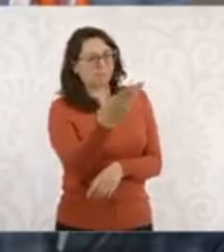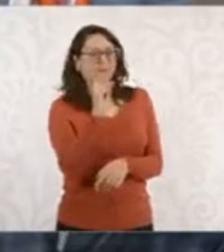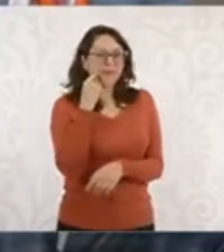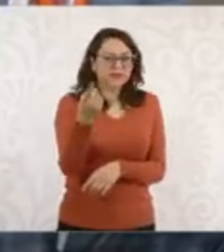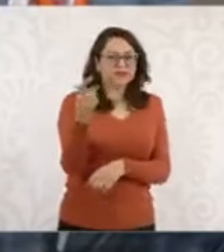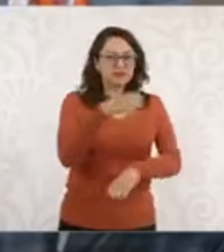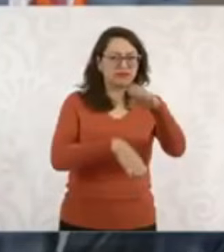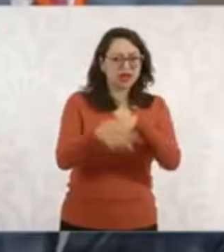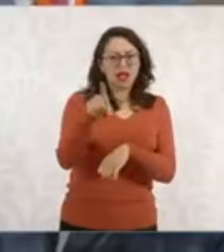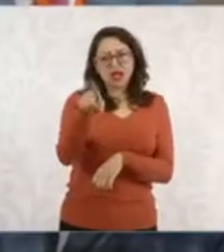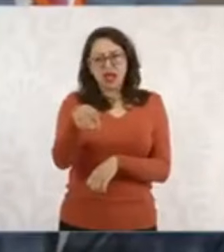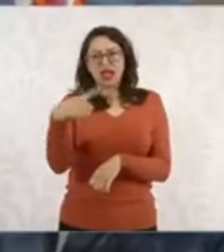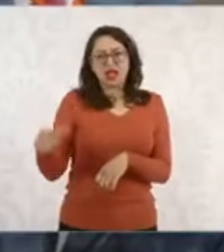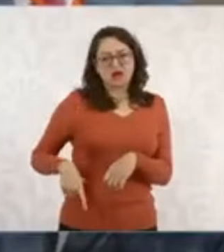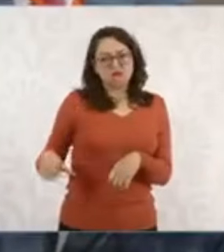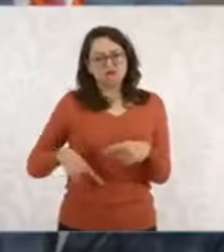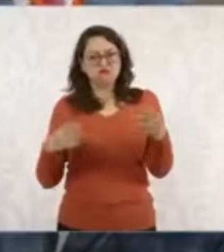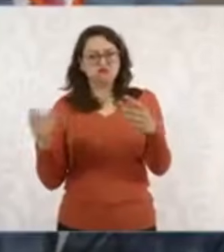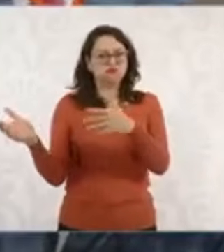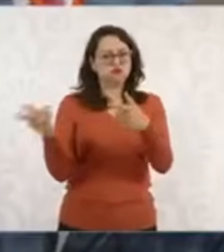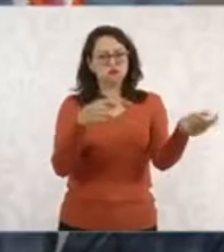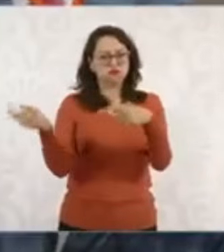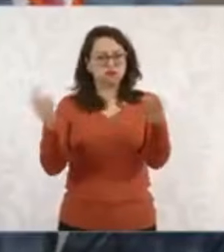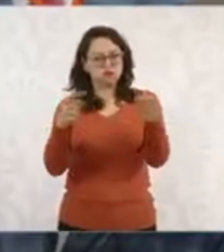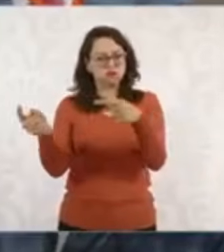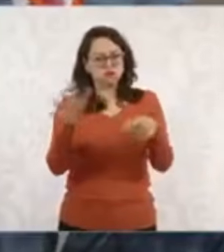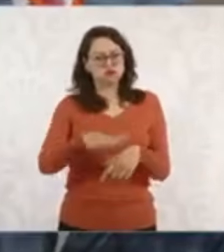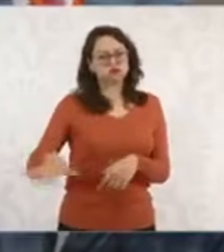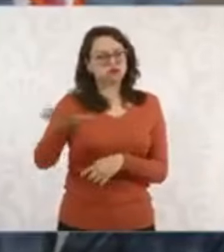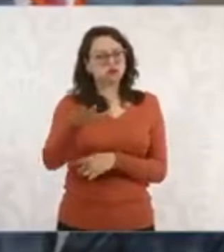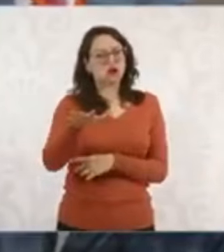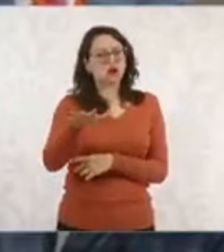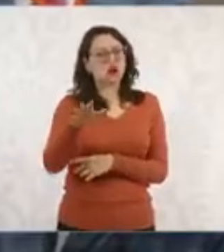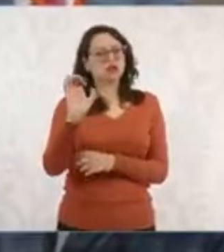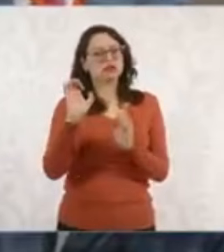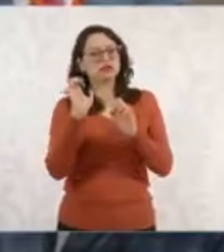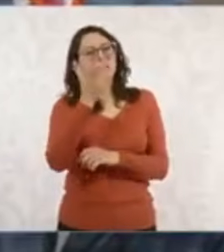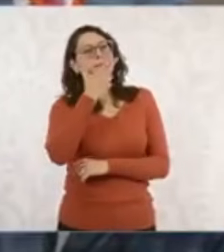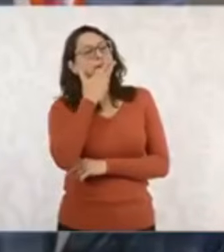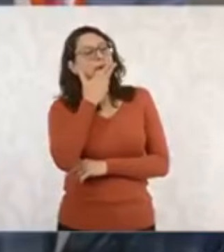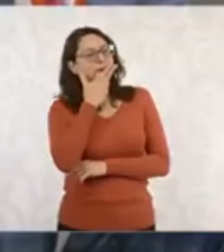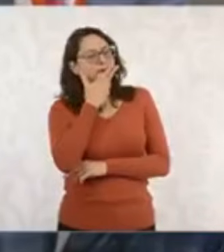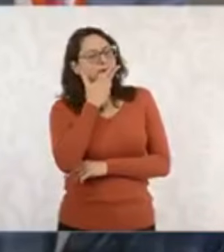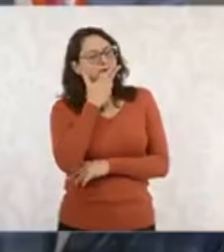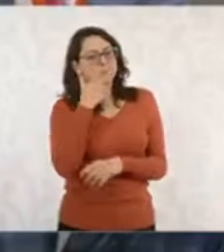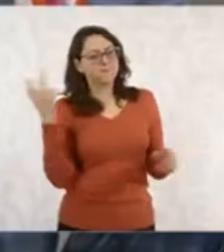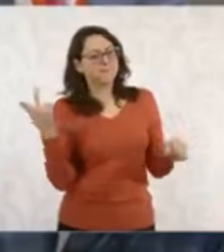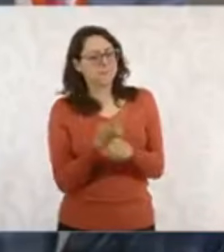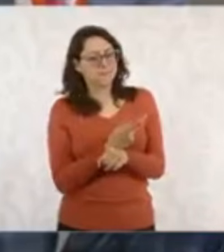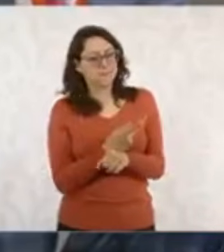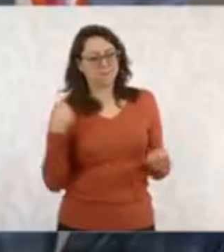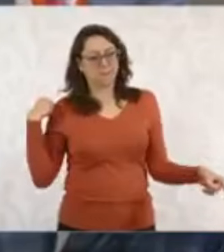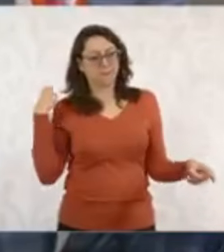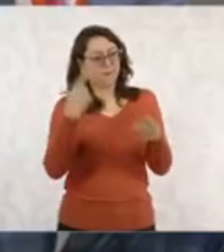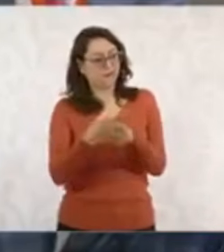el conflicto entre TC Energy y la comunidad agraria de Temoris. Esto es en Chihuahua. Y bueno, han pasado ya